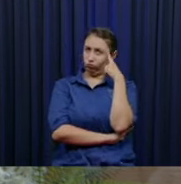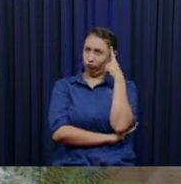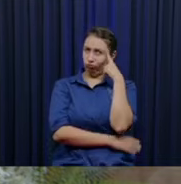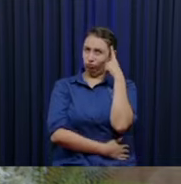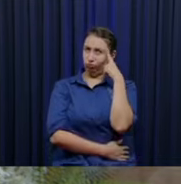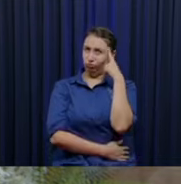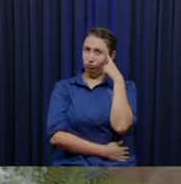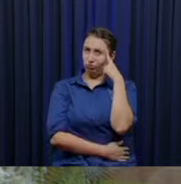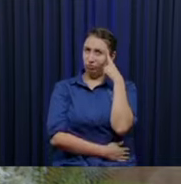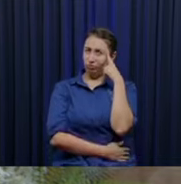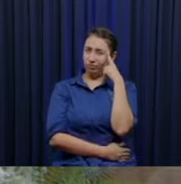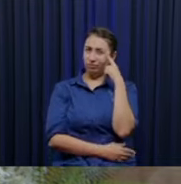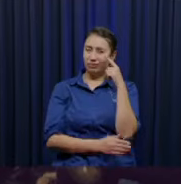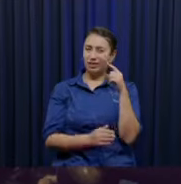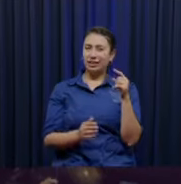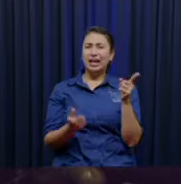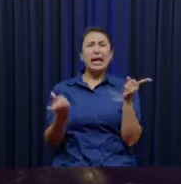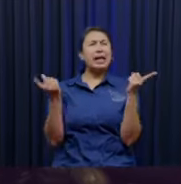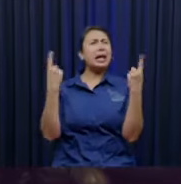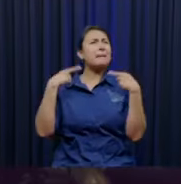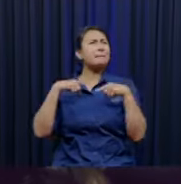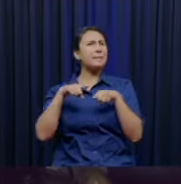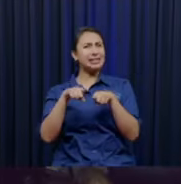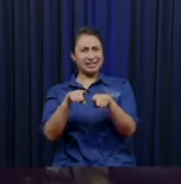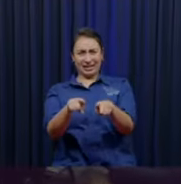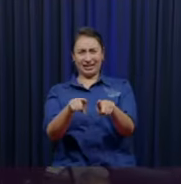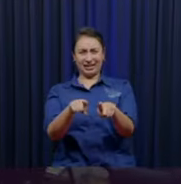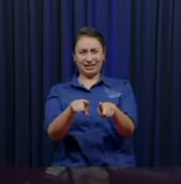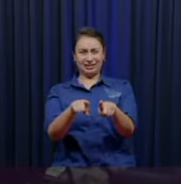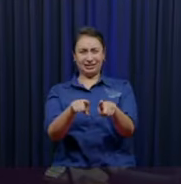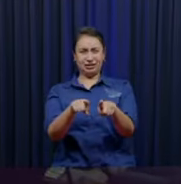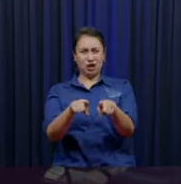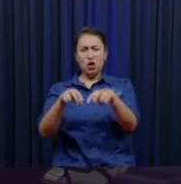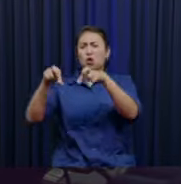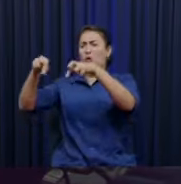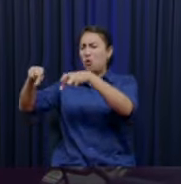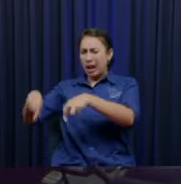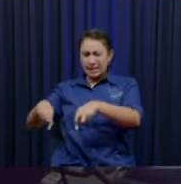de esos himnos que pegaron entre ceja y ceja?